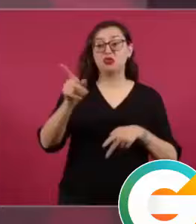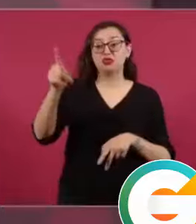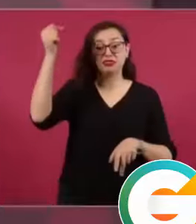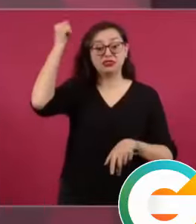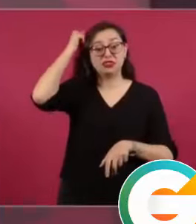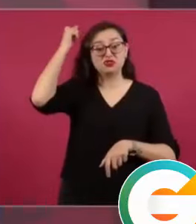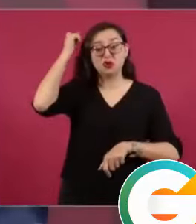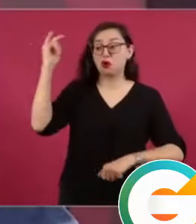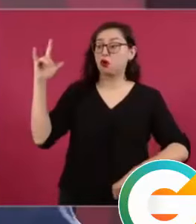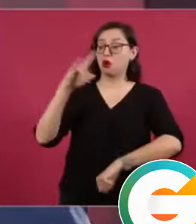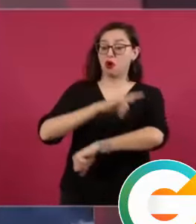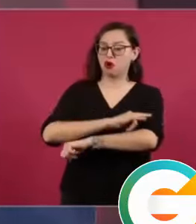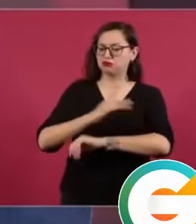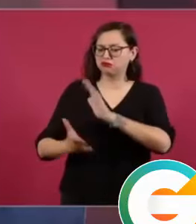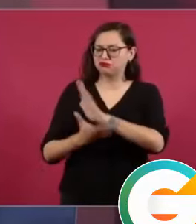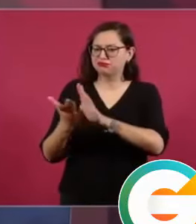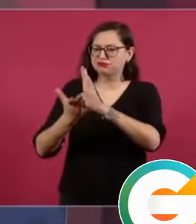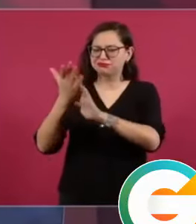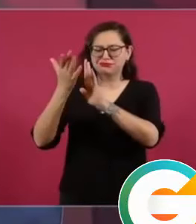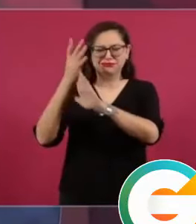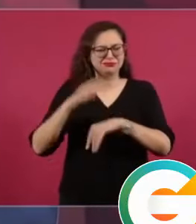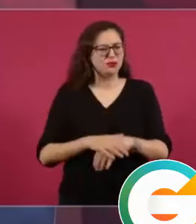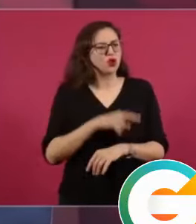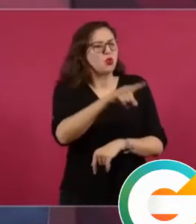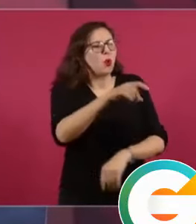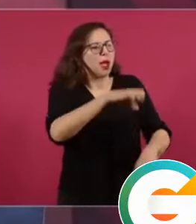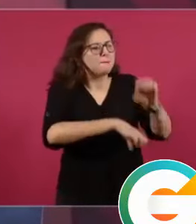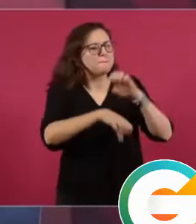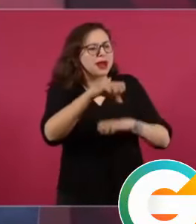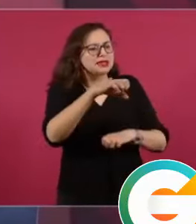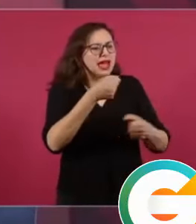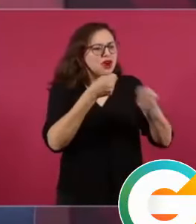medios de información,